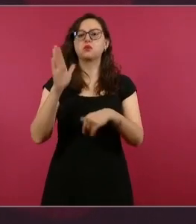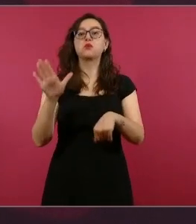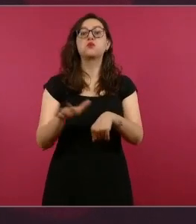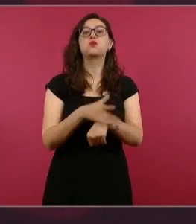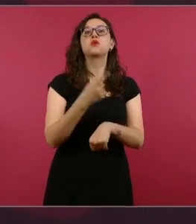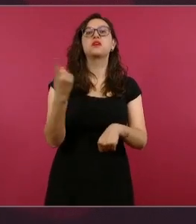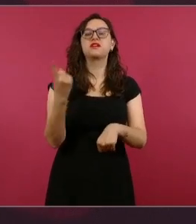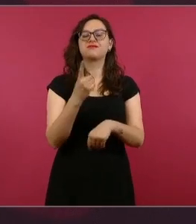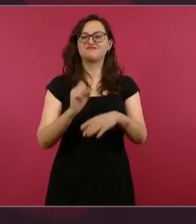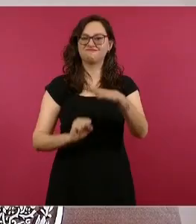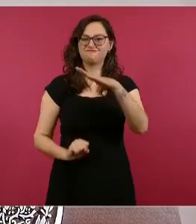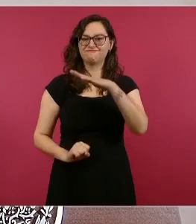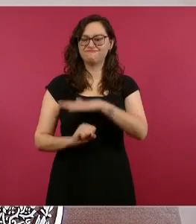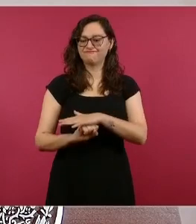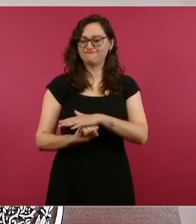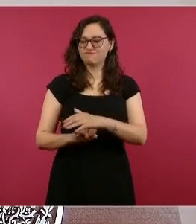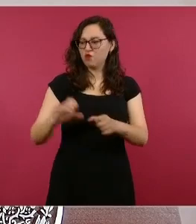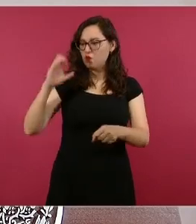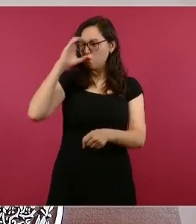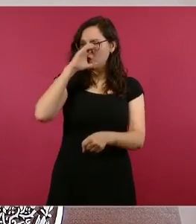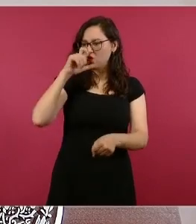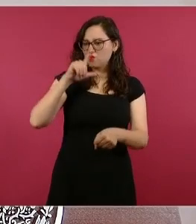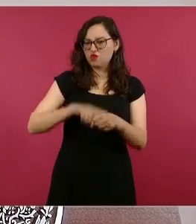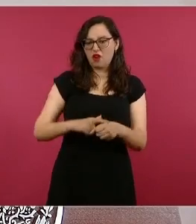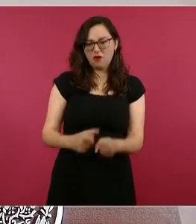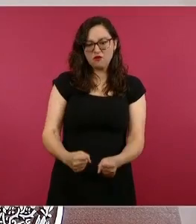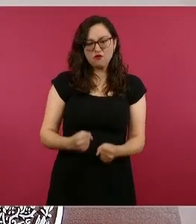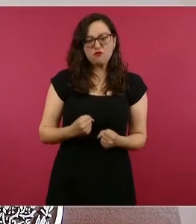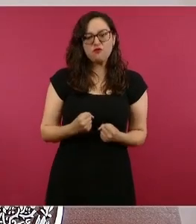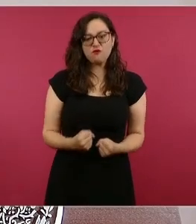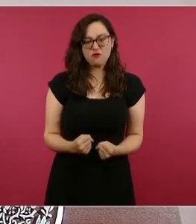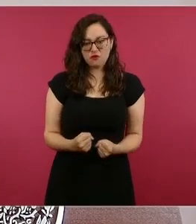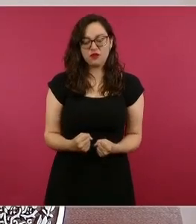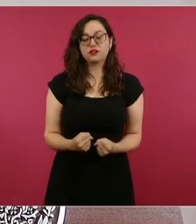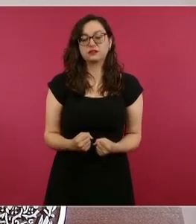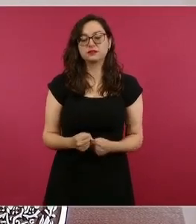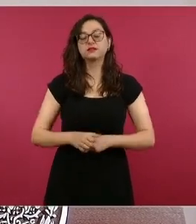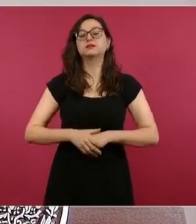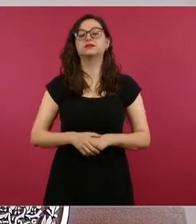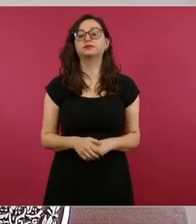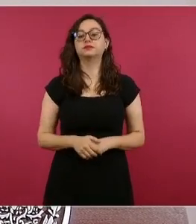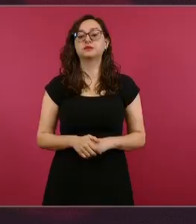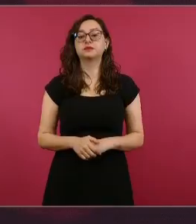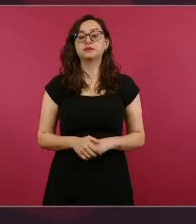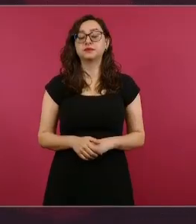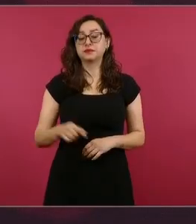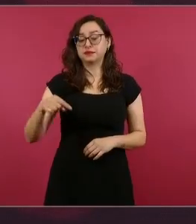porque en México florecieron antes de que llegaran los europeos,